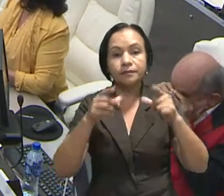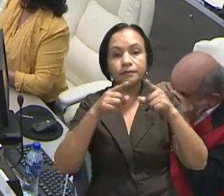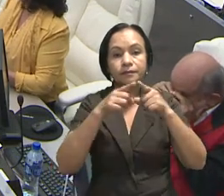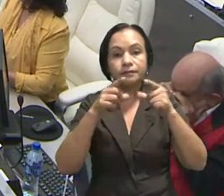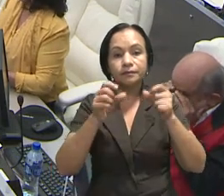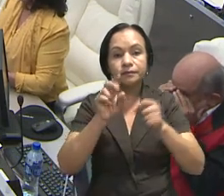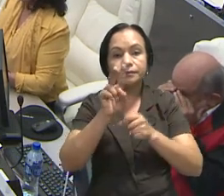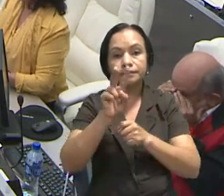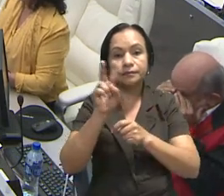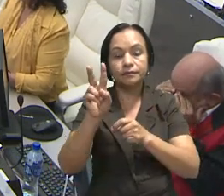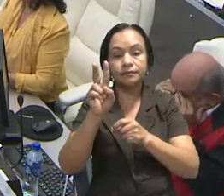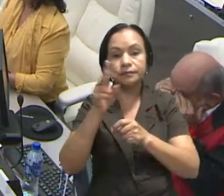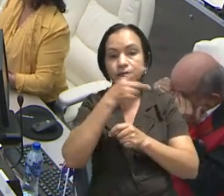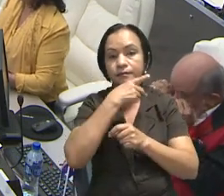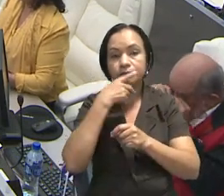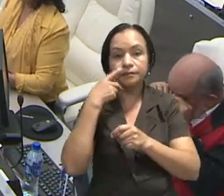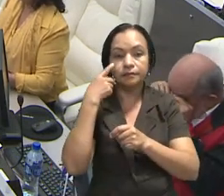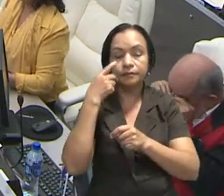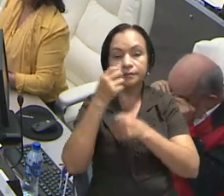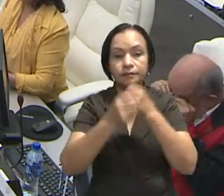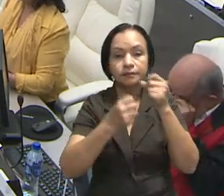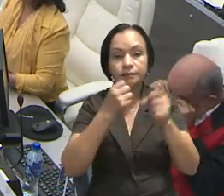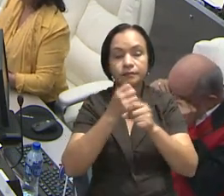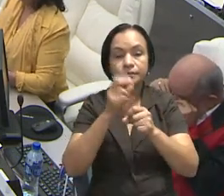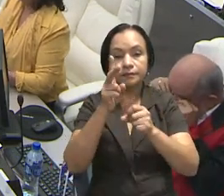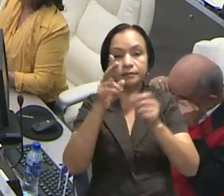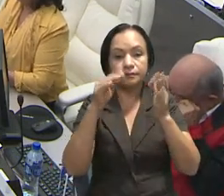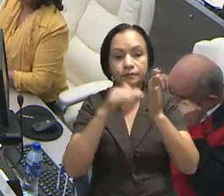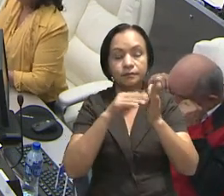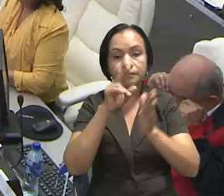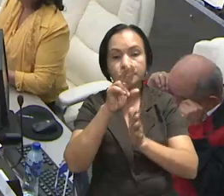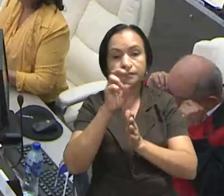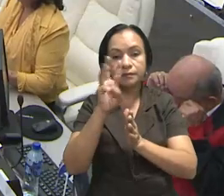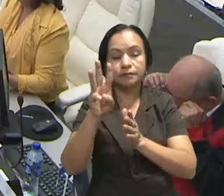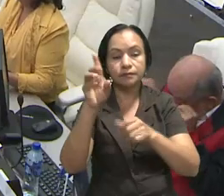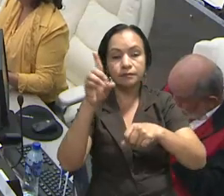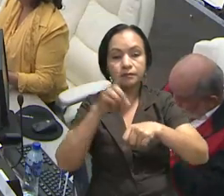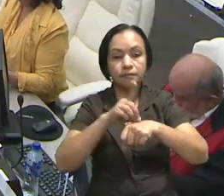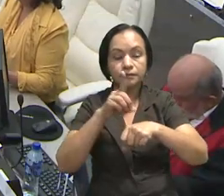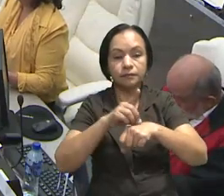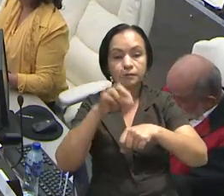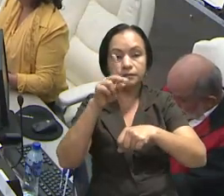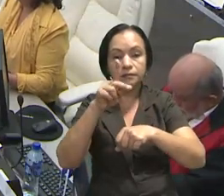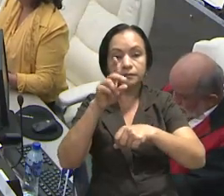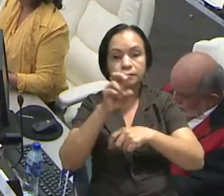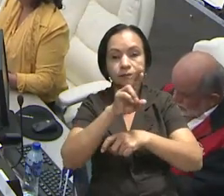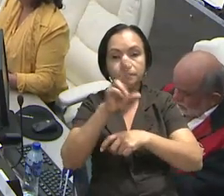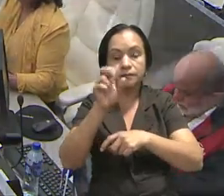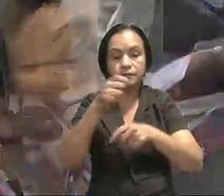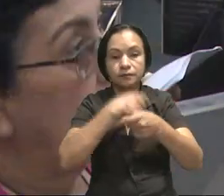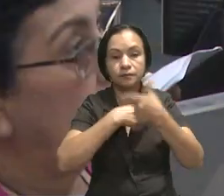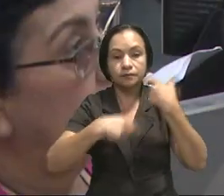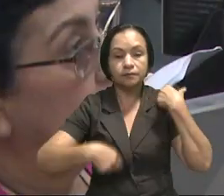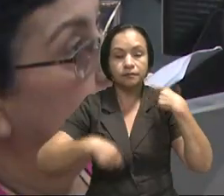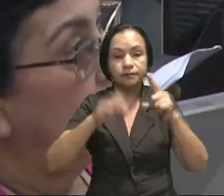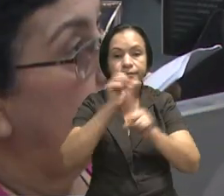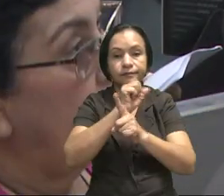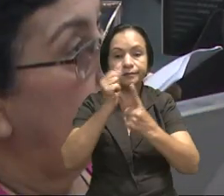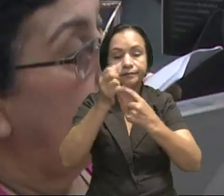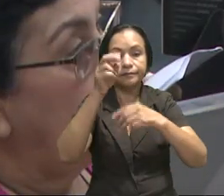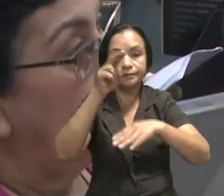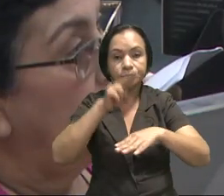Managua, 22 de junio del año 2023. Doctor Gustavo Porras Cortés, presidente de Asamblea